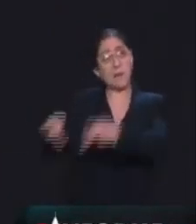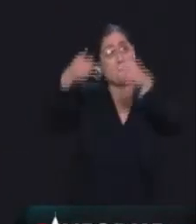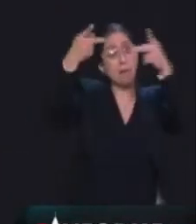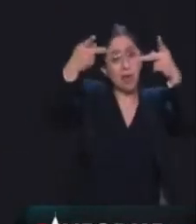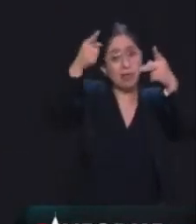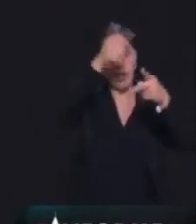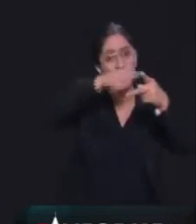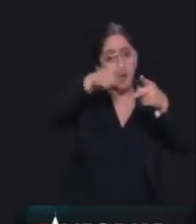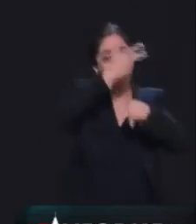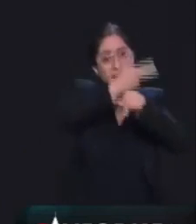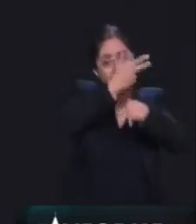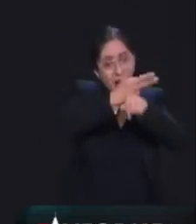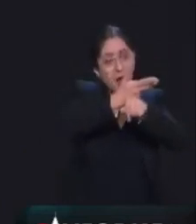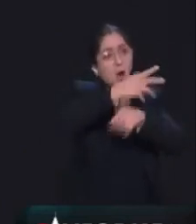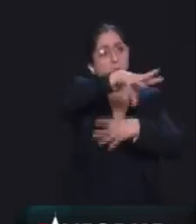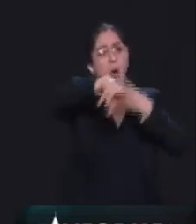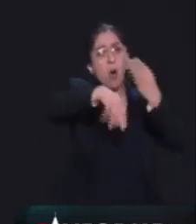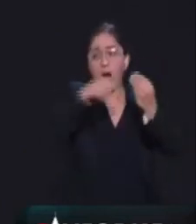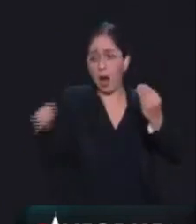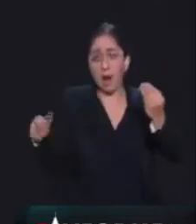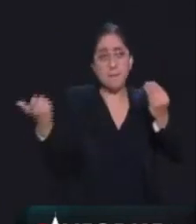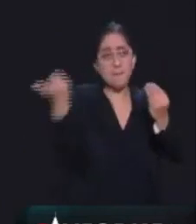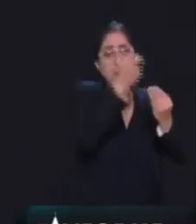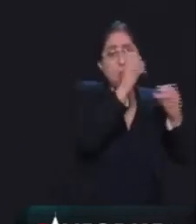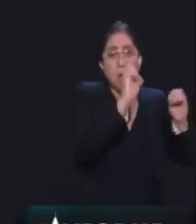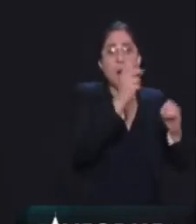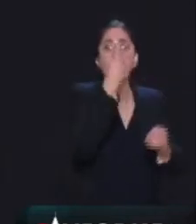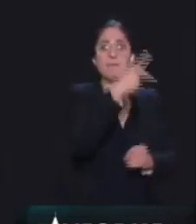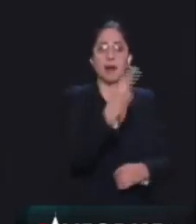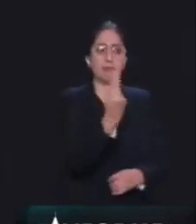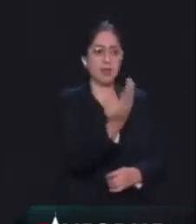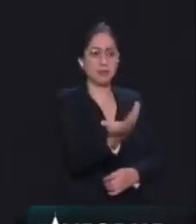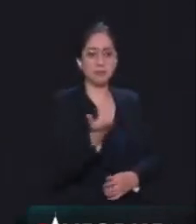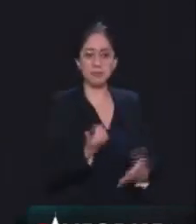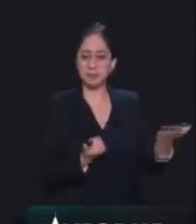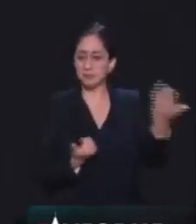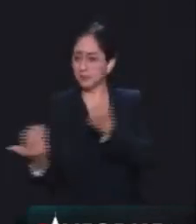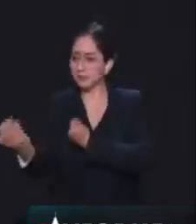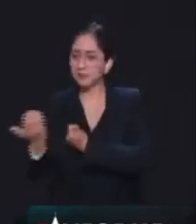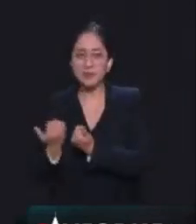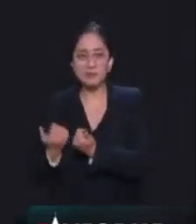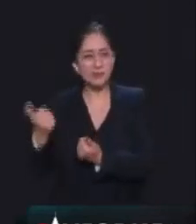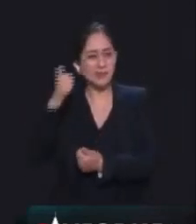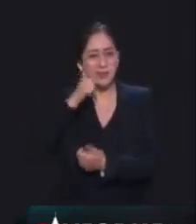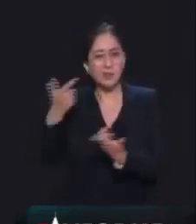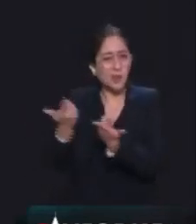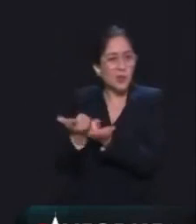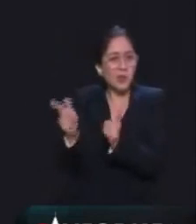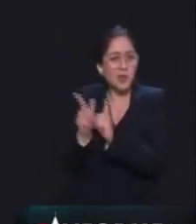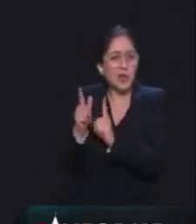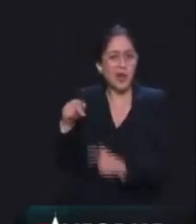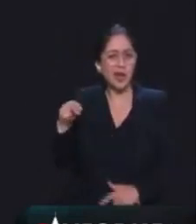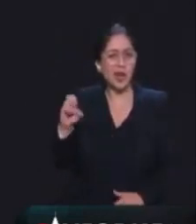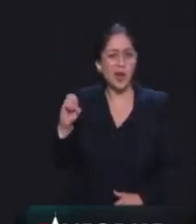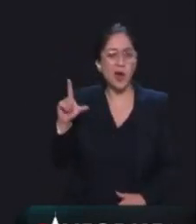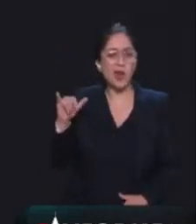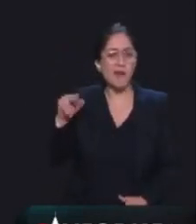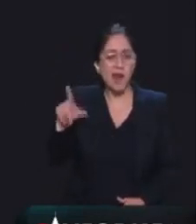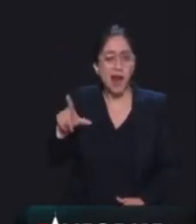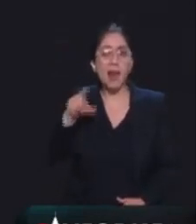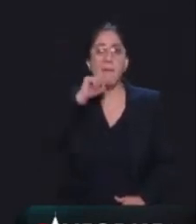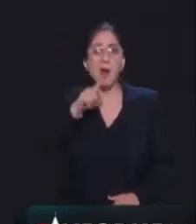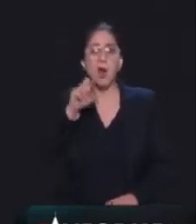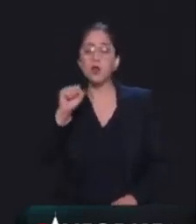pero sí son buenos para cobrar, ¿ya? Neoliberales para cobrar y socialistas soviéticos a la hora